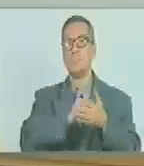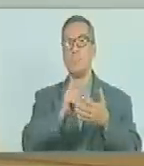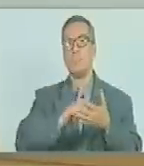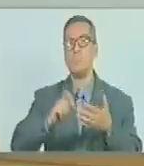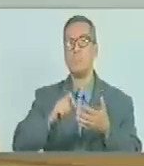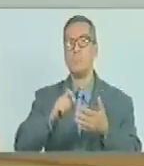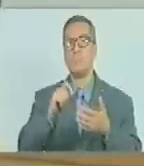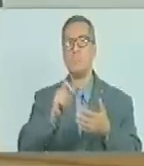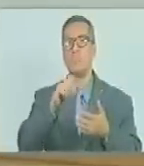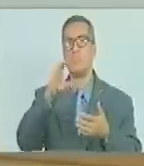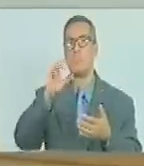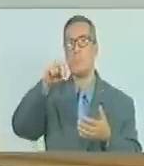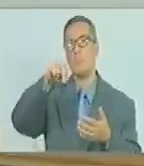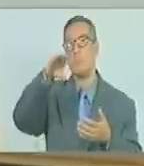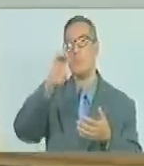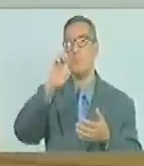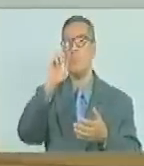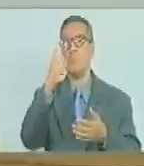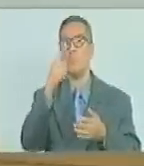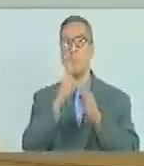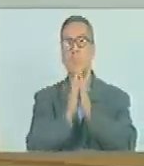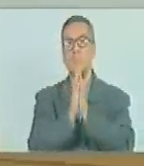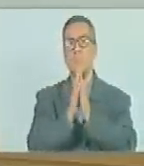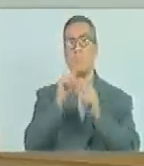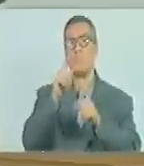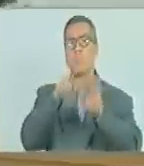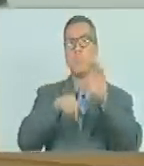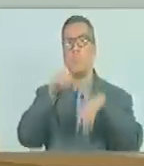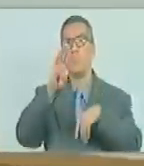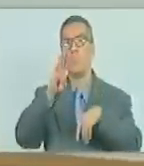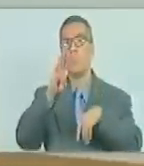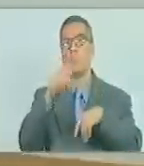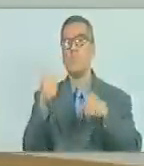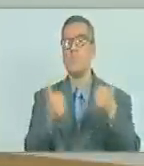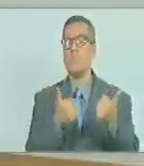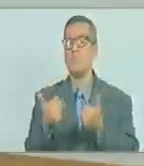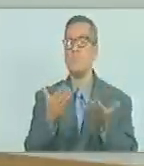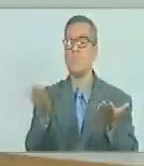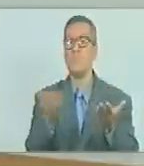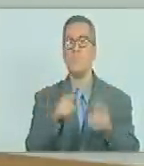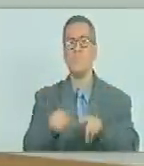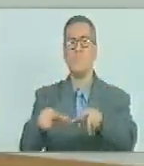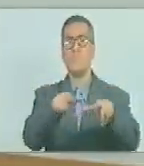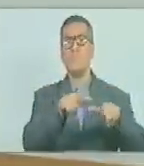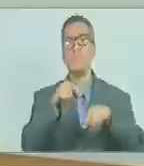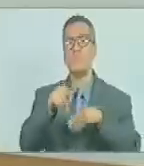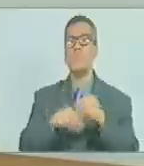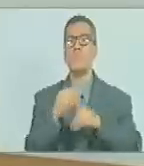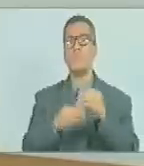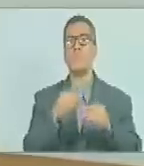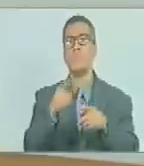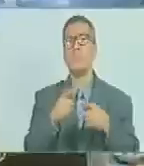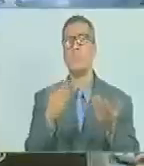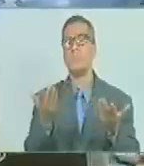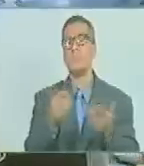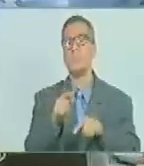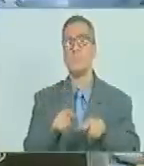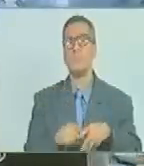CNE. Señores del CNE, por favor, háganme las primarias. Ajá, y el 19, ¿dónde estaban ellos? Y el año 20, ¿dónde estaban?